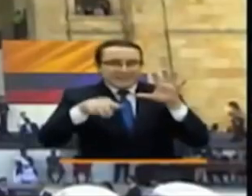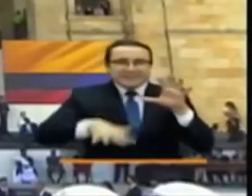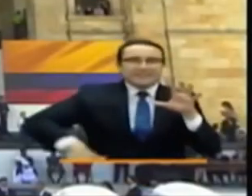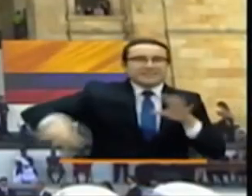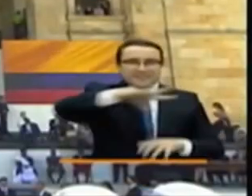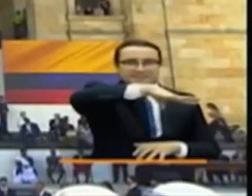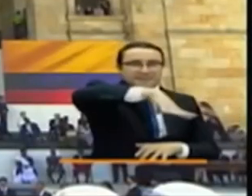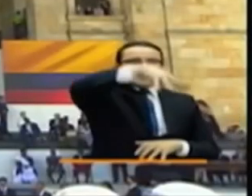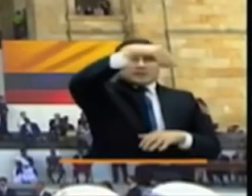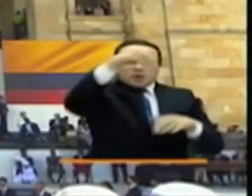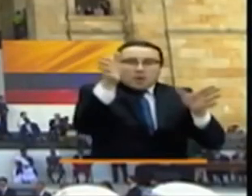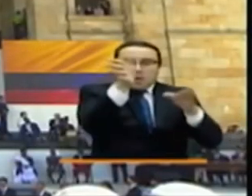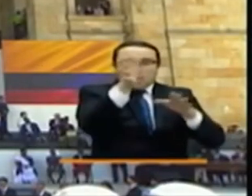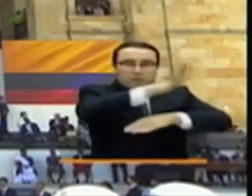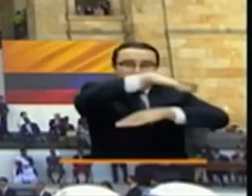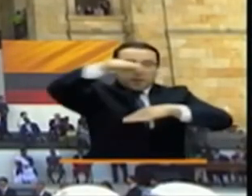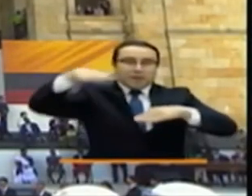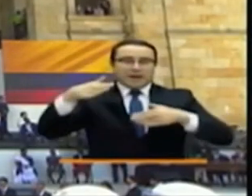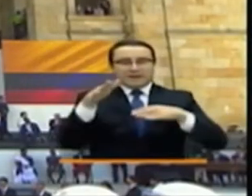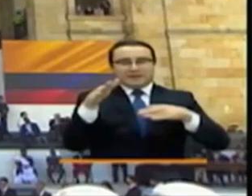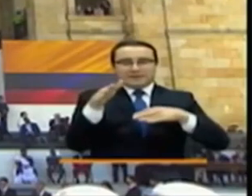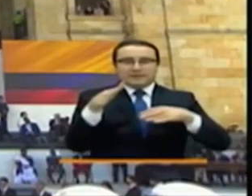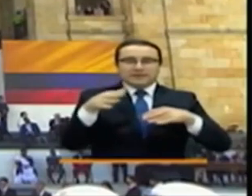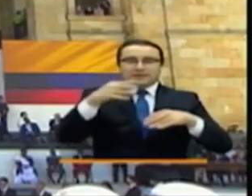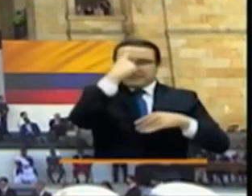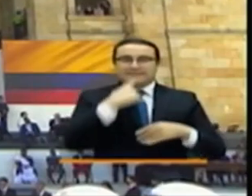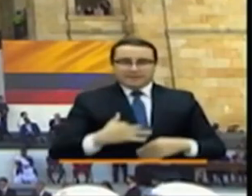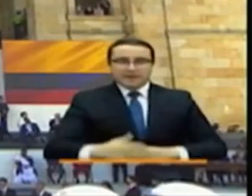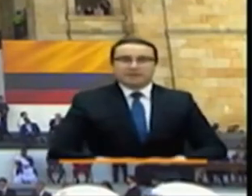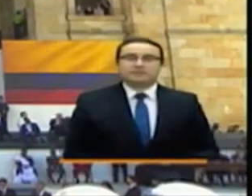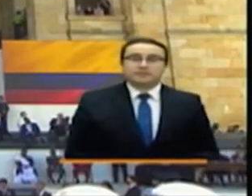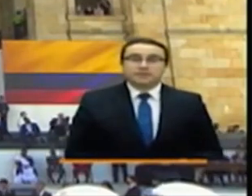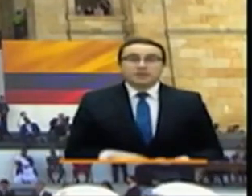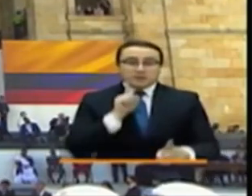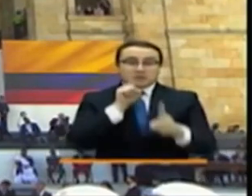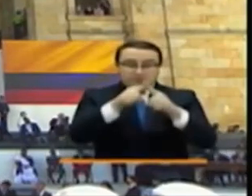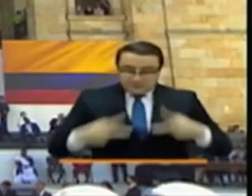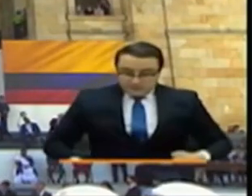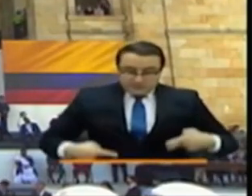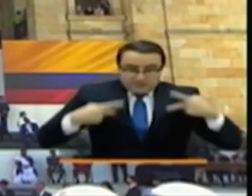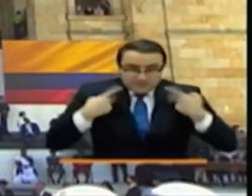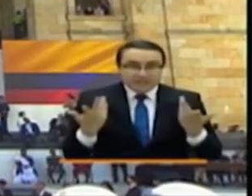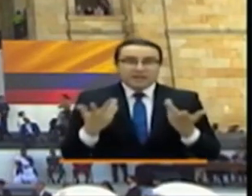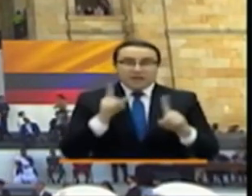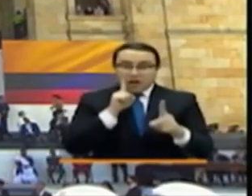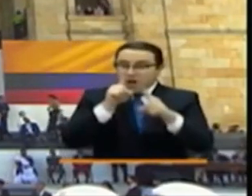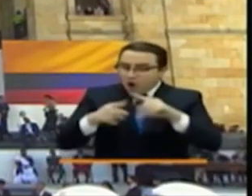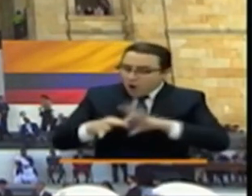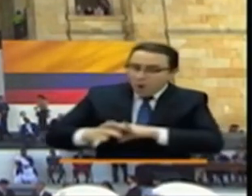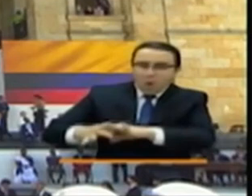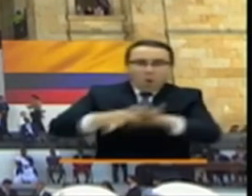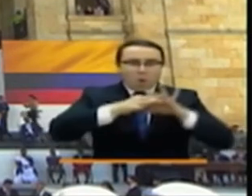Para armonizar la vida, para unificar los pueblos, para sanar la